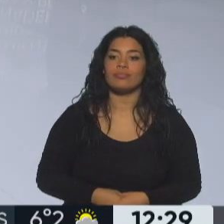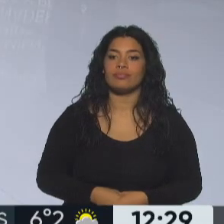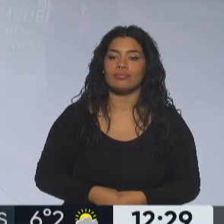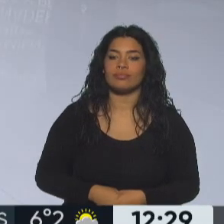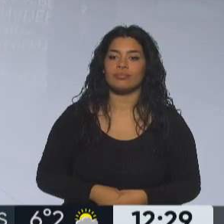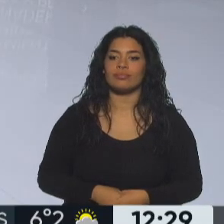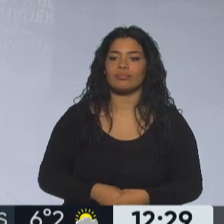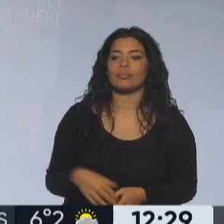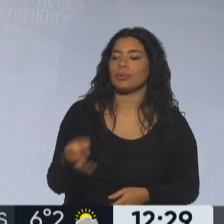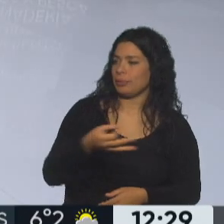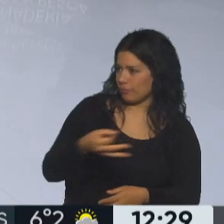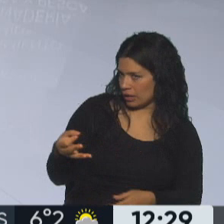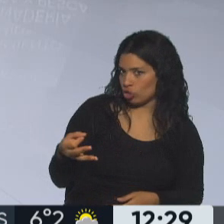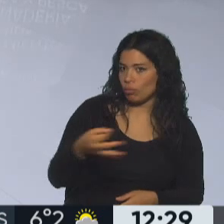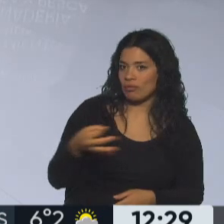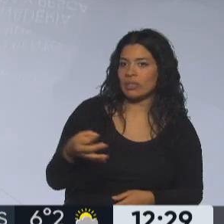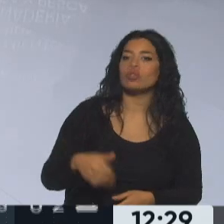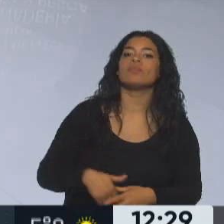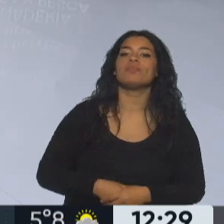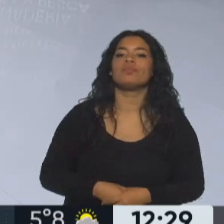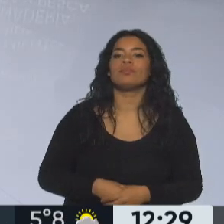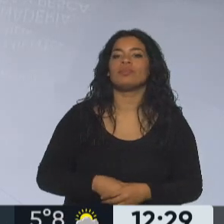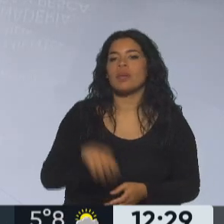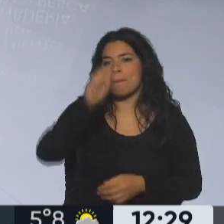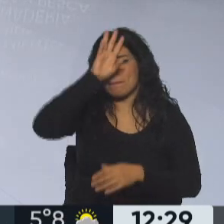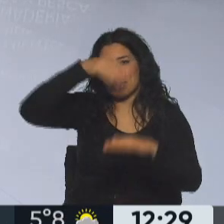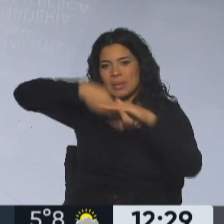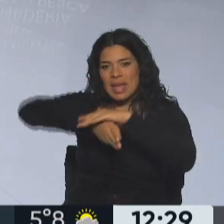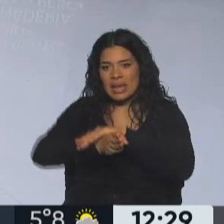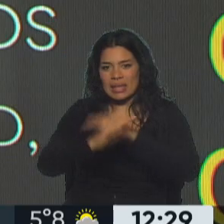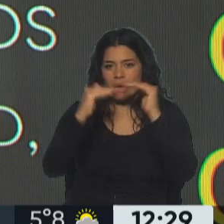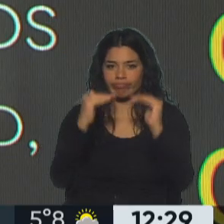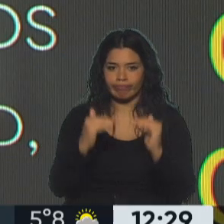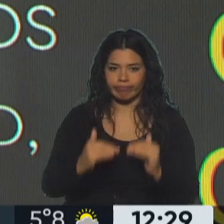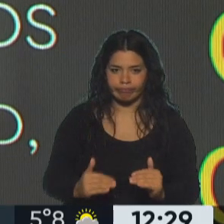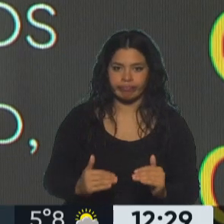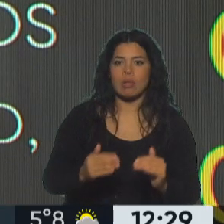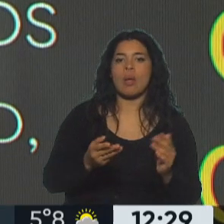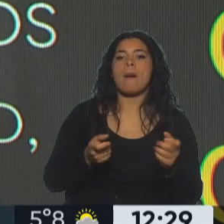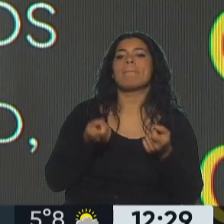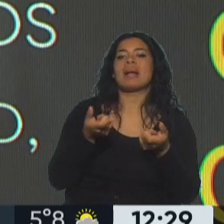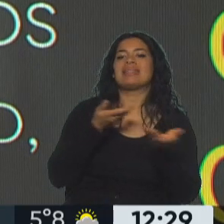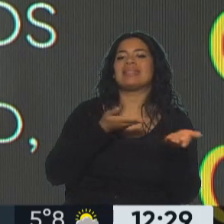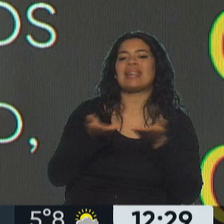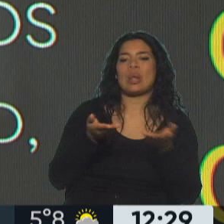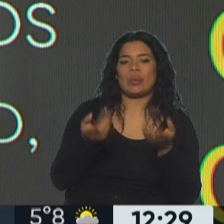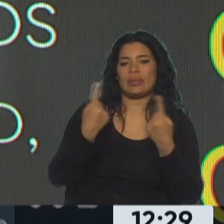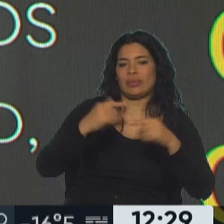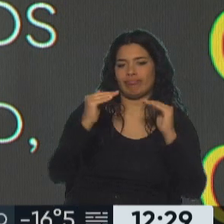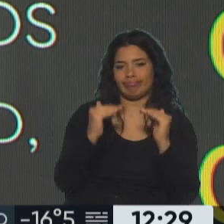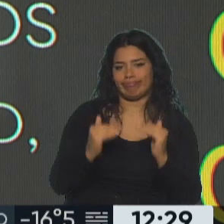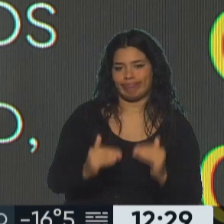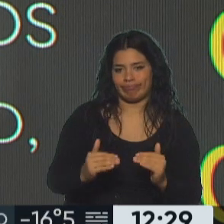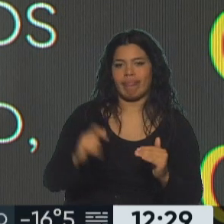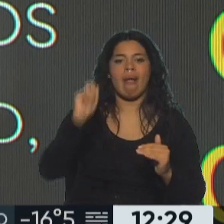900.000 que pagaban ganancias hasta ahora. Minería más abajo, prestación de servicio en general que no estén en los otros rubros más abajo, suministro